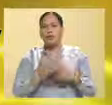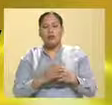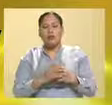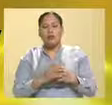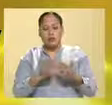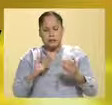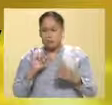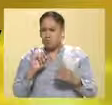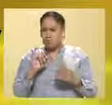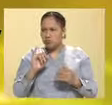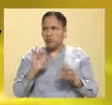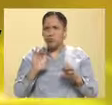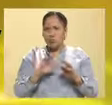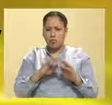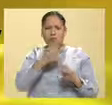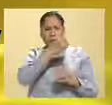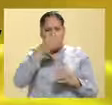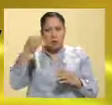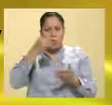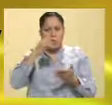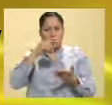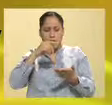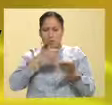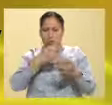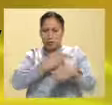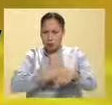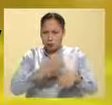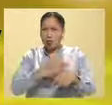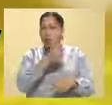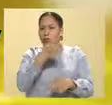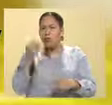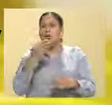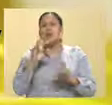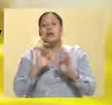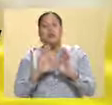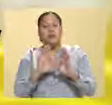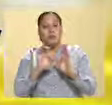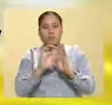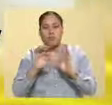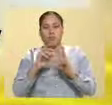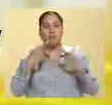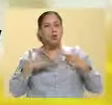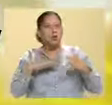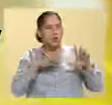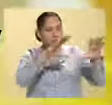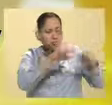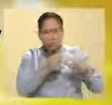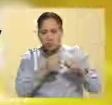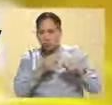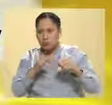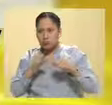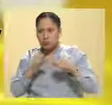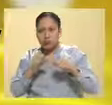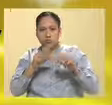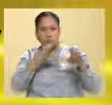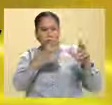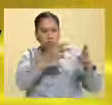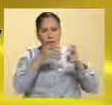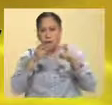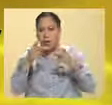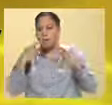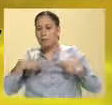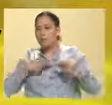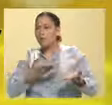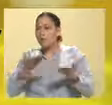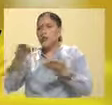o no las regulaciones, en el sentido de que de repente también, si hay trata de blancas, es porque uno lo consume. Claro. ¿Sí me